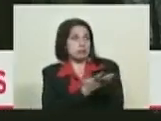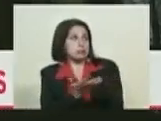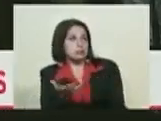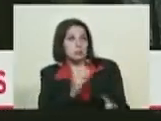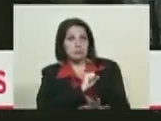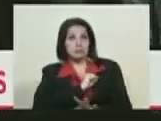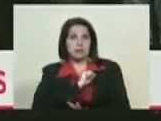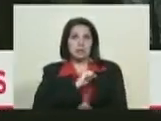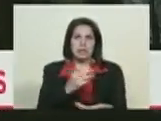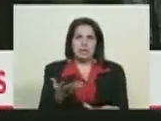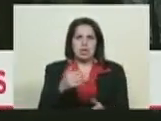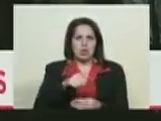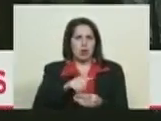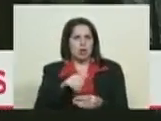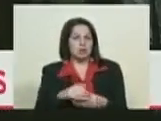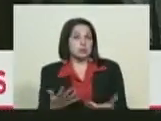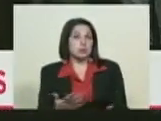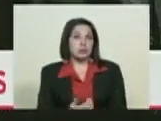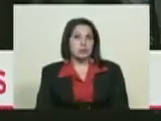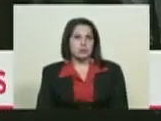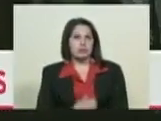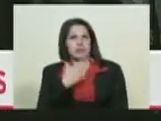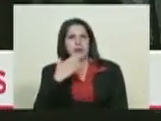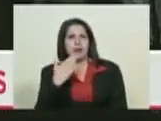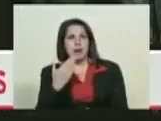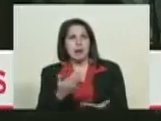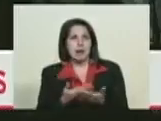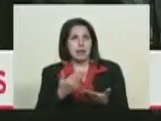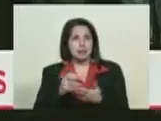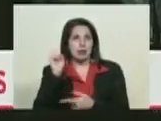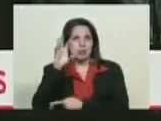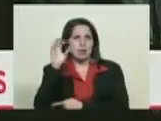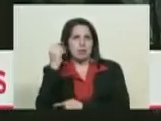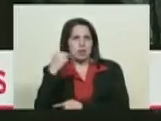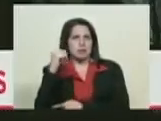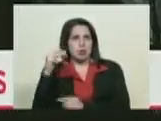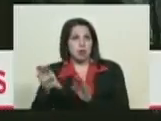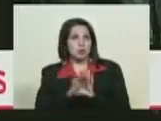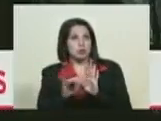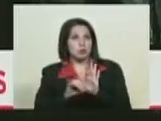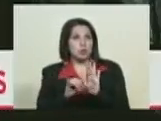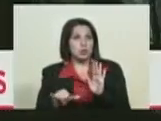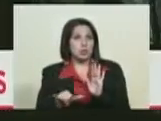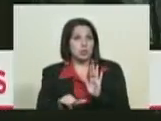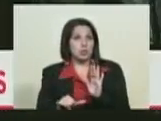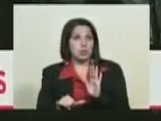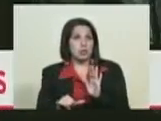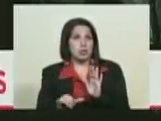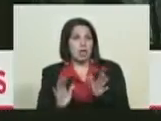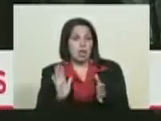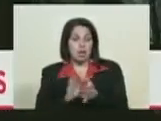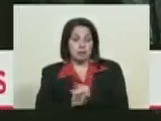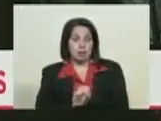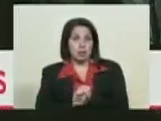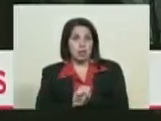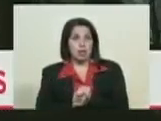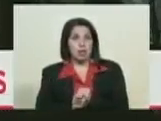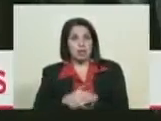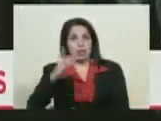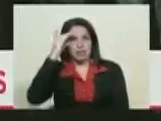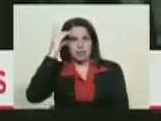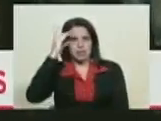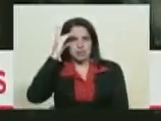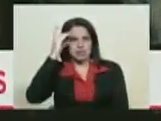las elecciones. Y gracias a la Asamblea Constituyente, compañera